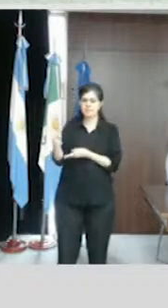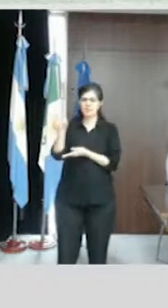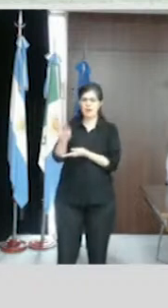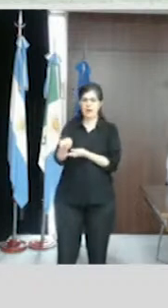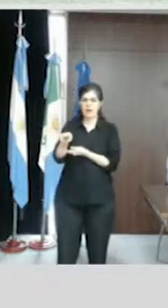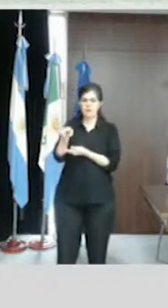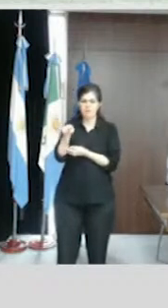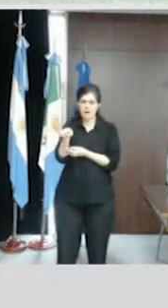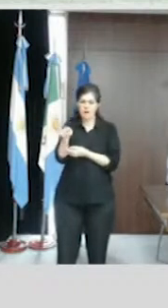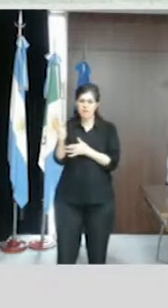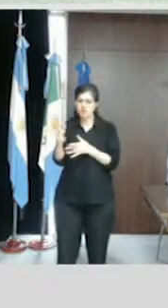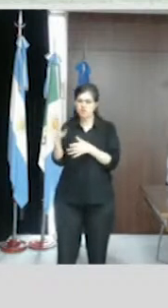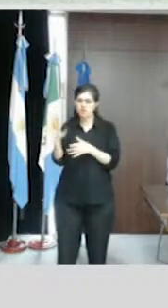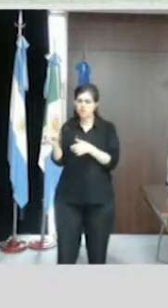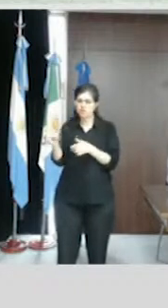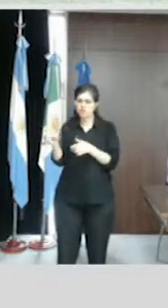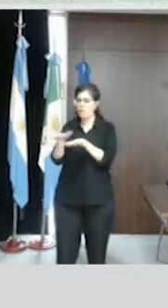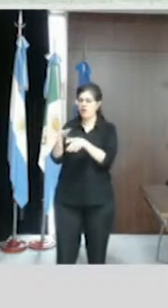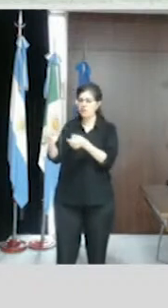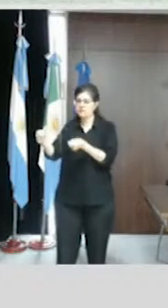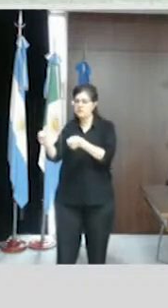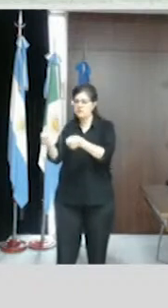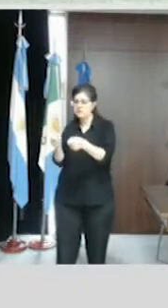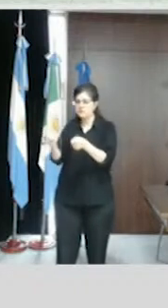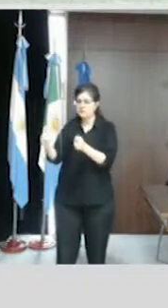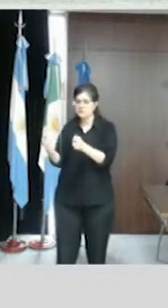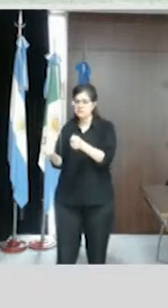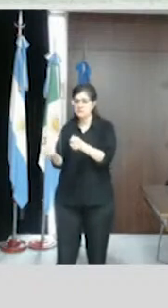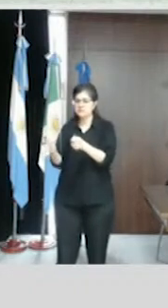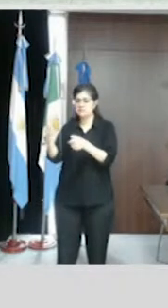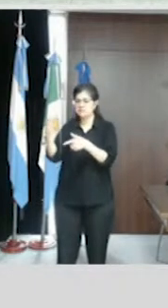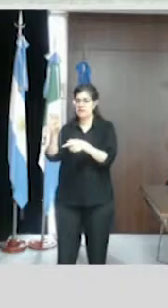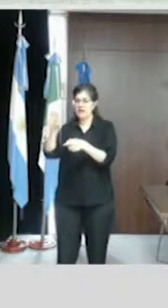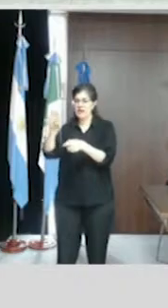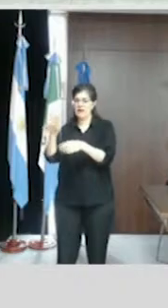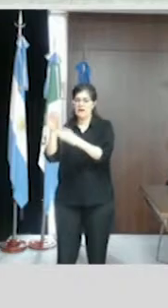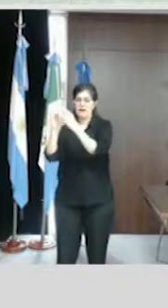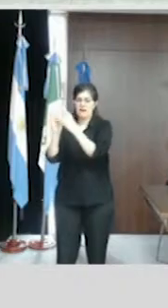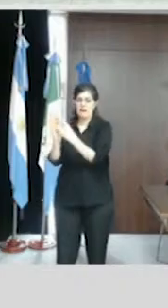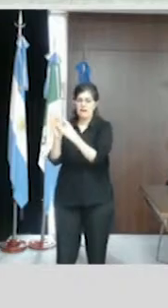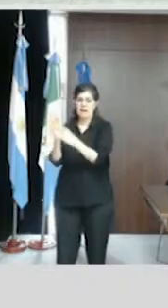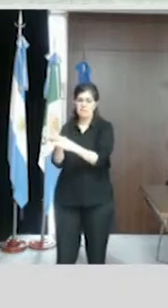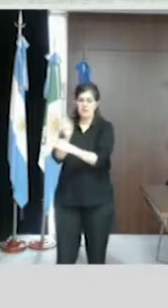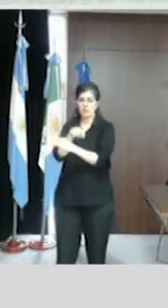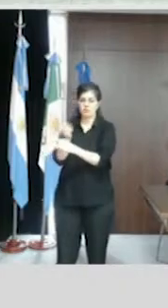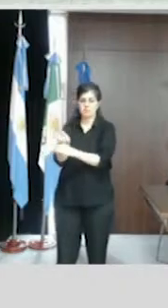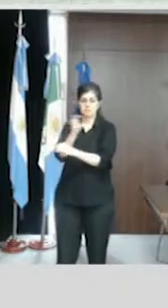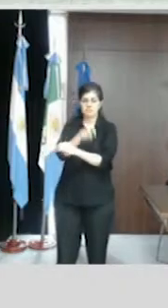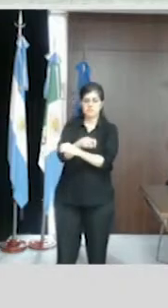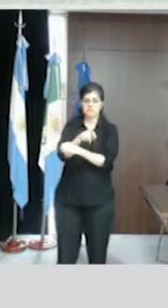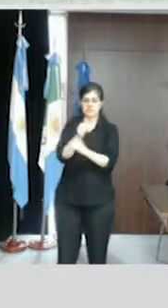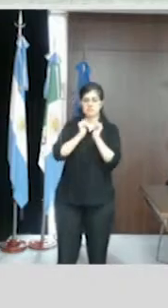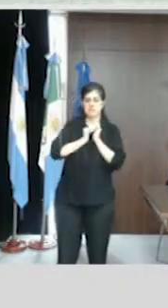que provoco el movimiento, ya sea de una transferencia cama-silla, silla de baño, y voy a medir el